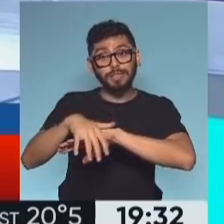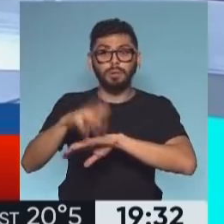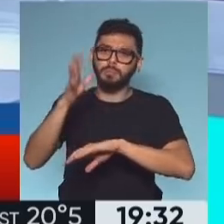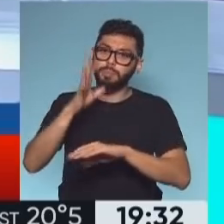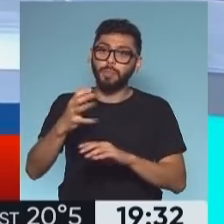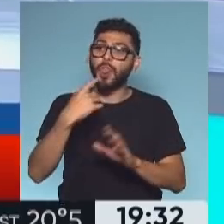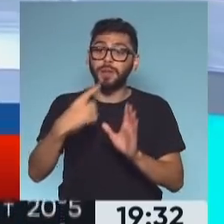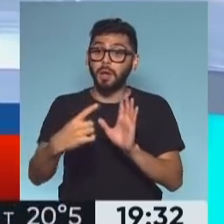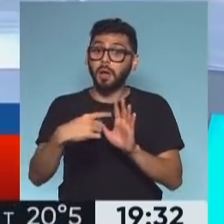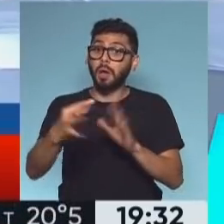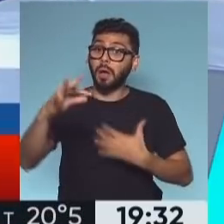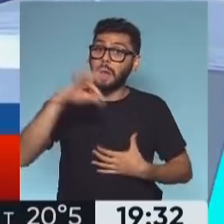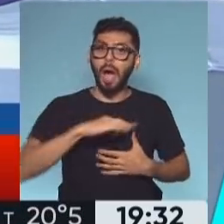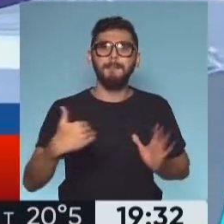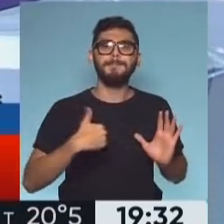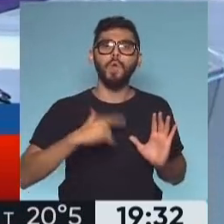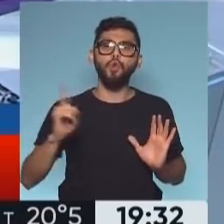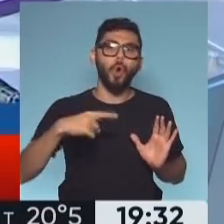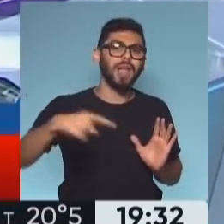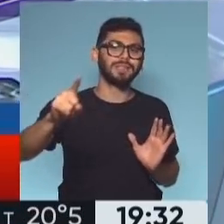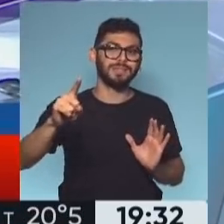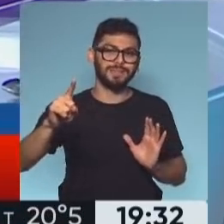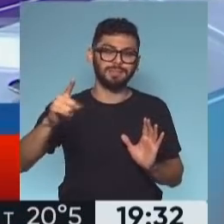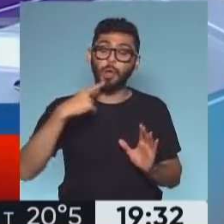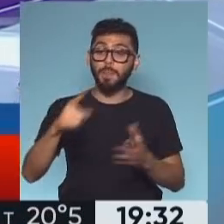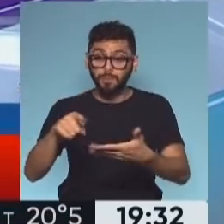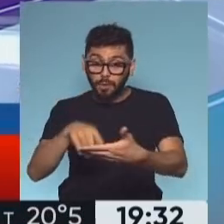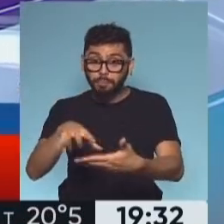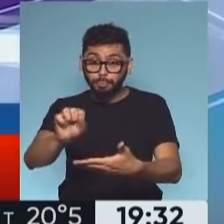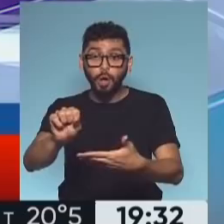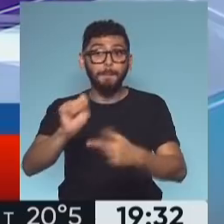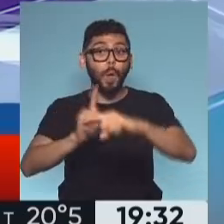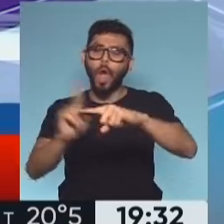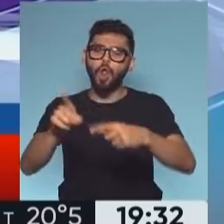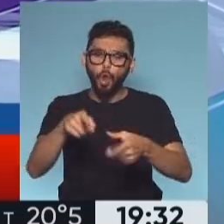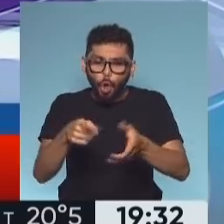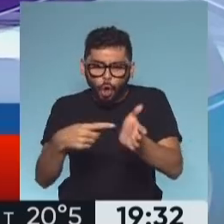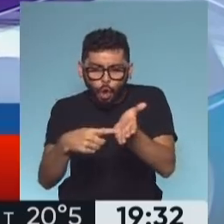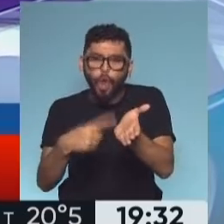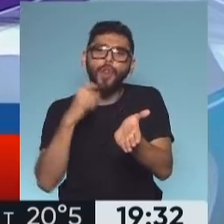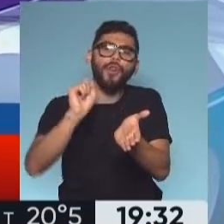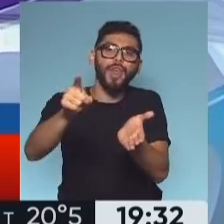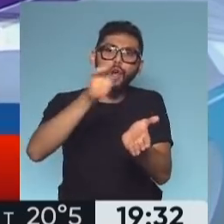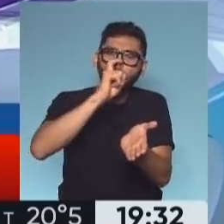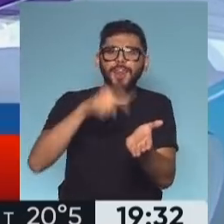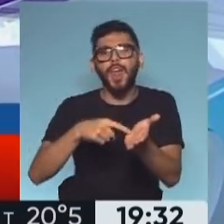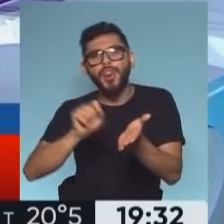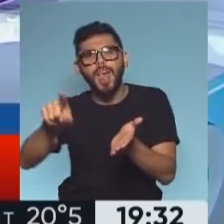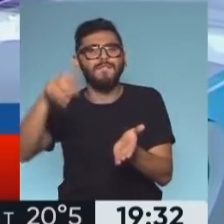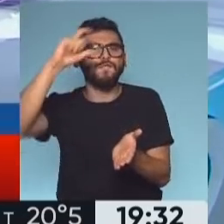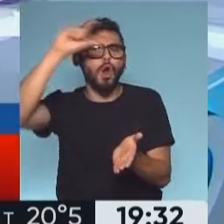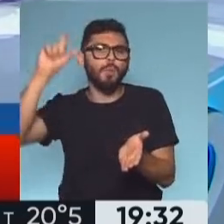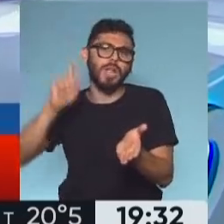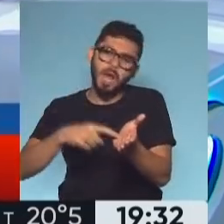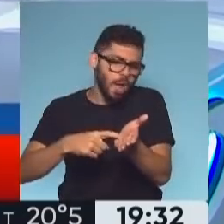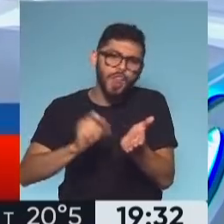de casos. Porque detecta los casos y dice, este es de Corrientes, este es de Formosa, este es de Buenos Aires.